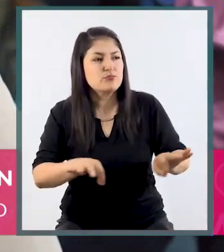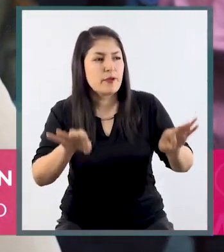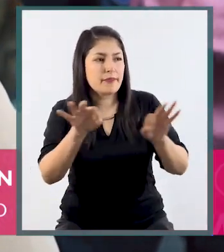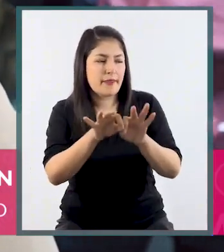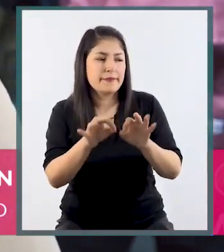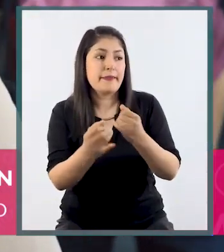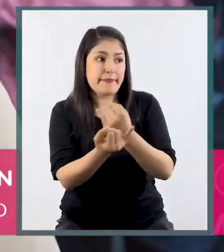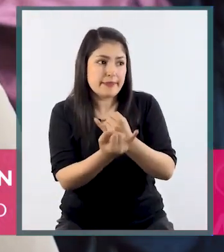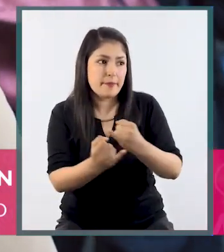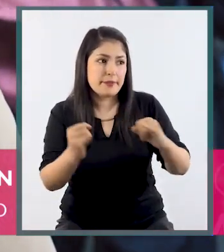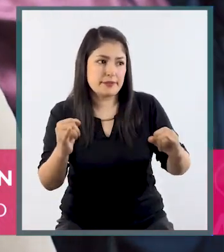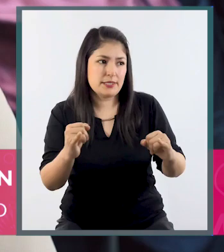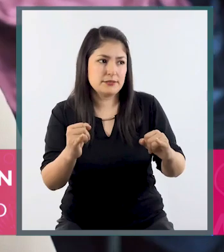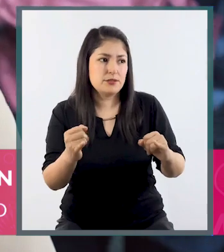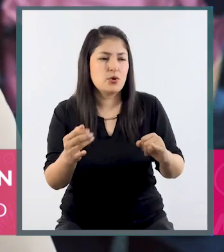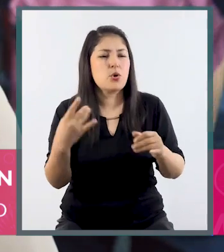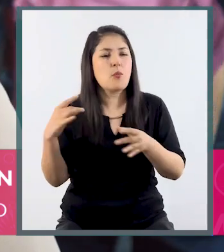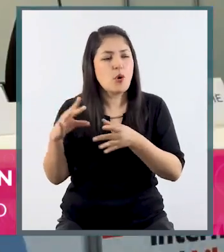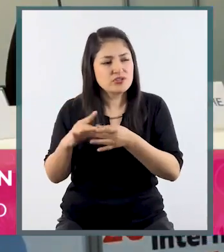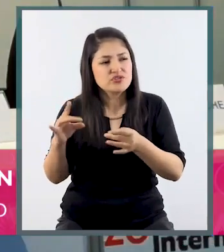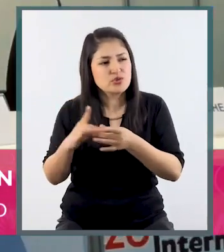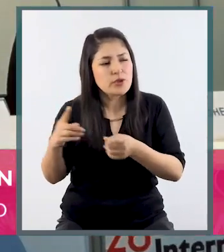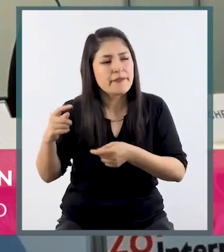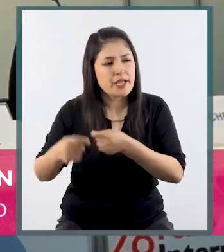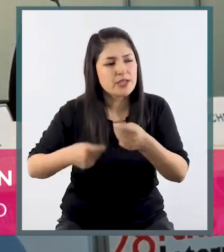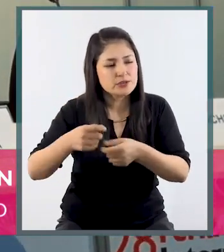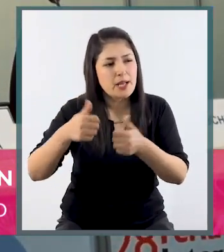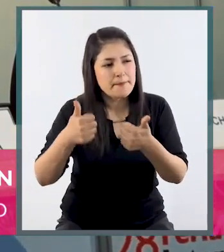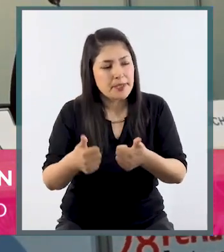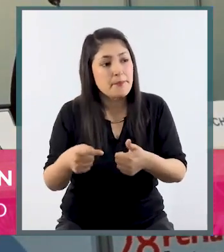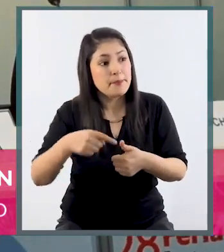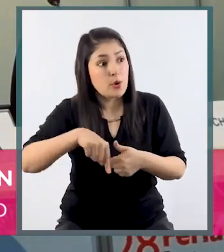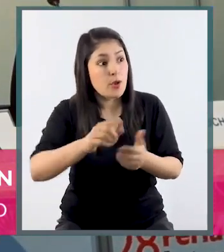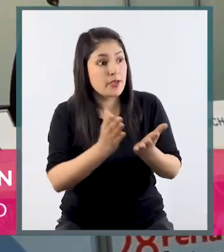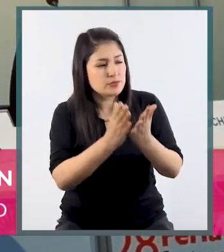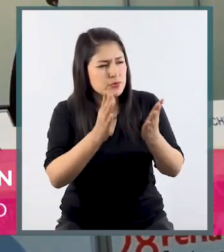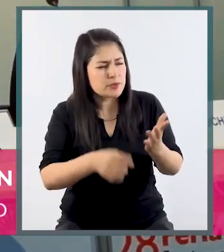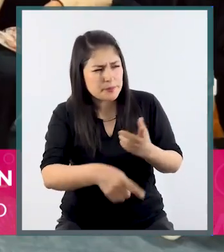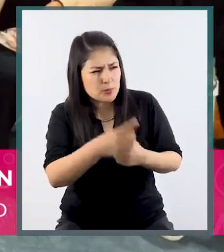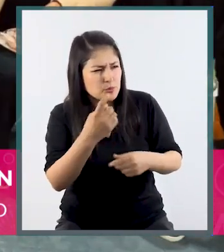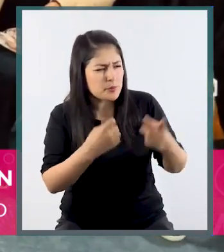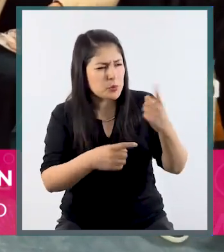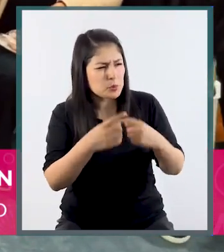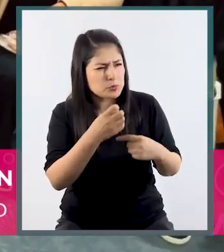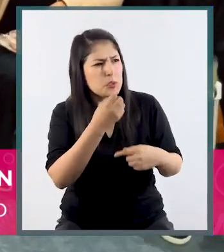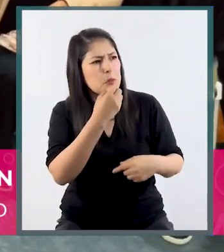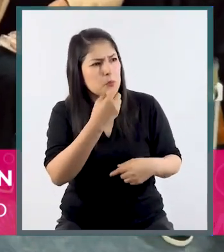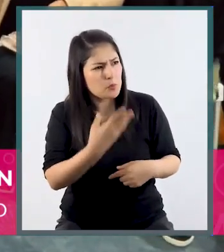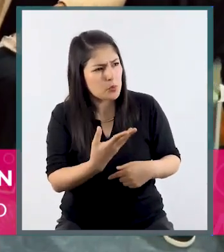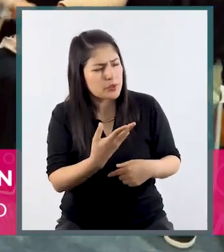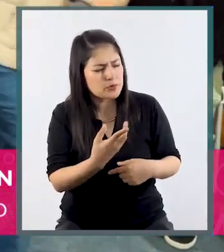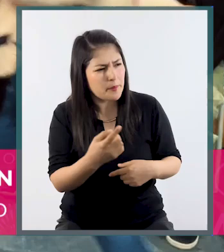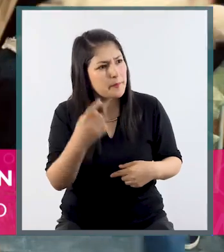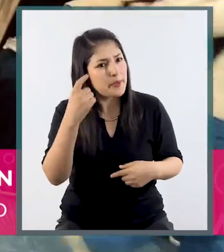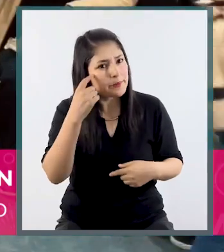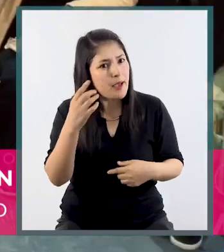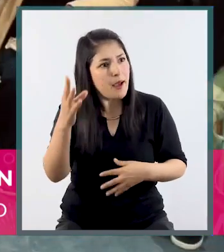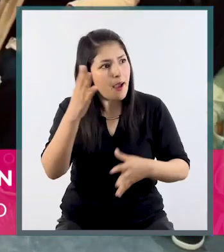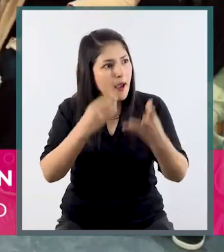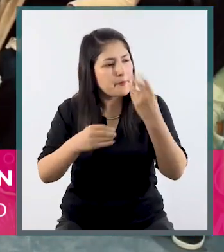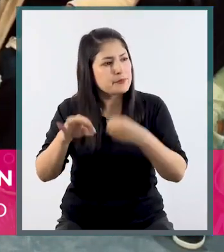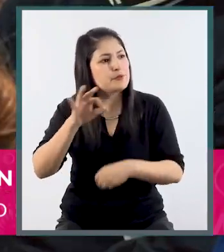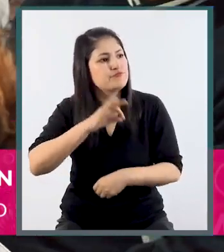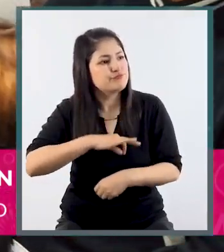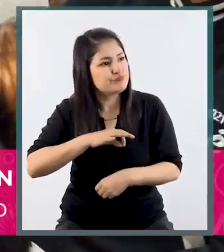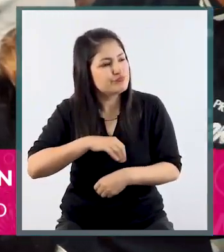a partir de romper con la historia tradicional, ¿no? El estudiante formula preguntas muy interesantes que generan que se acerque más a todo